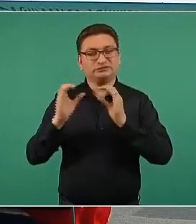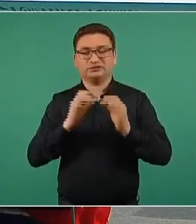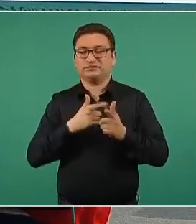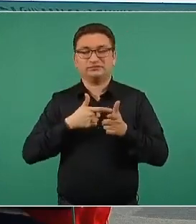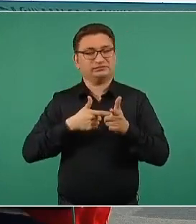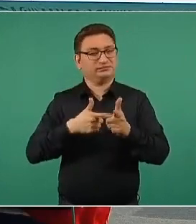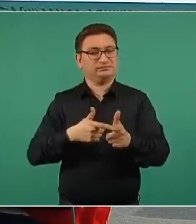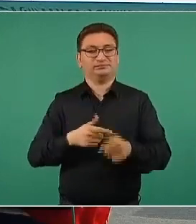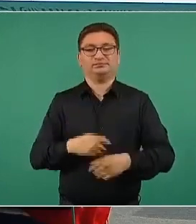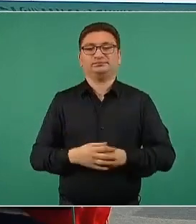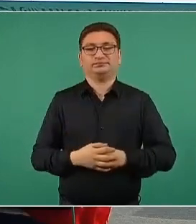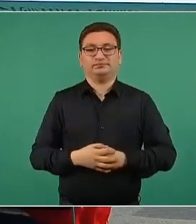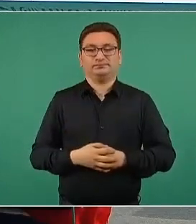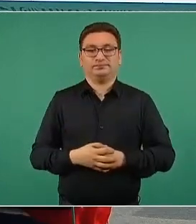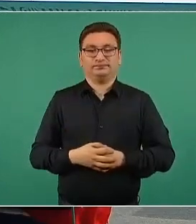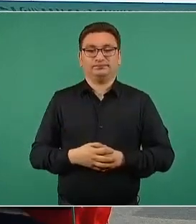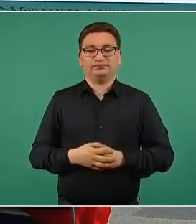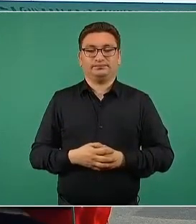específicas.